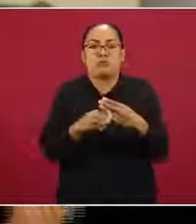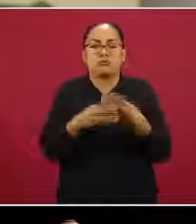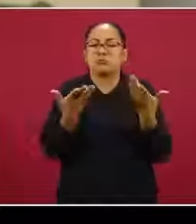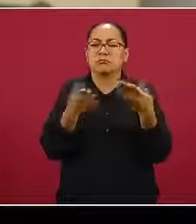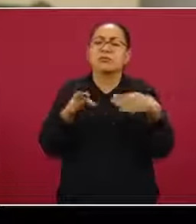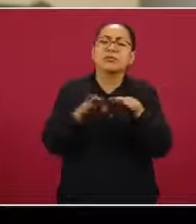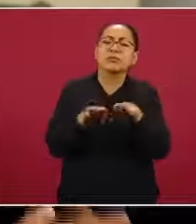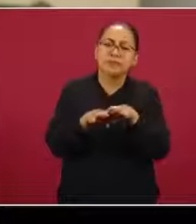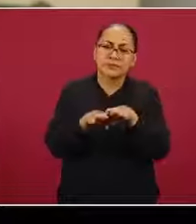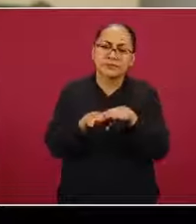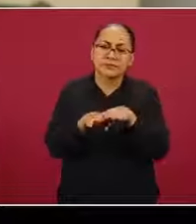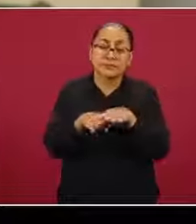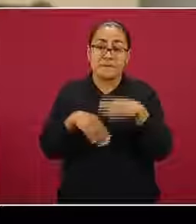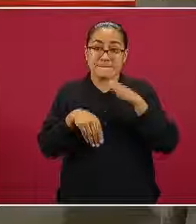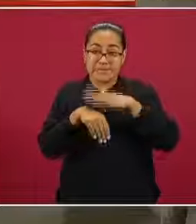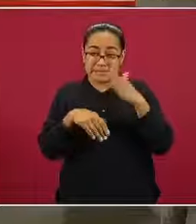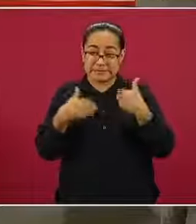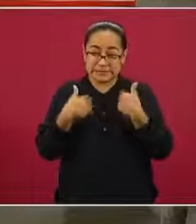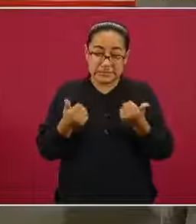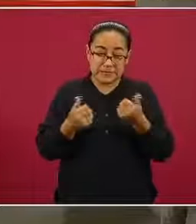más importantes, más entendibles?